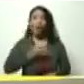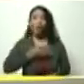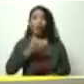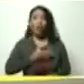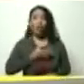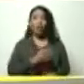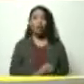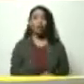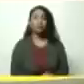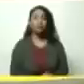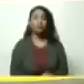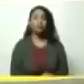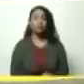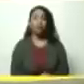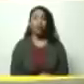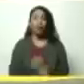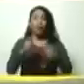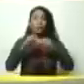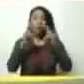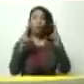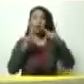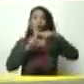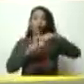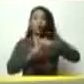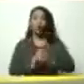de Puerto la Cruz